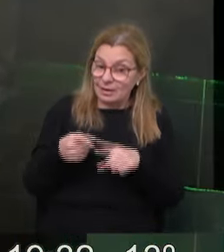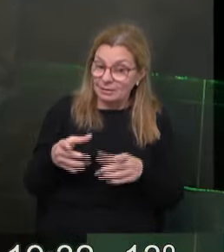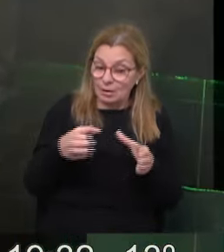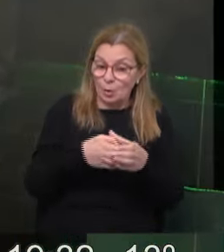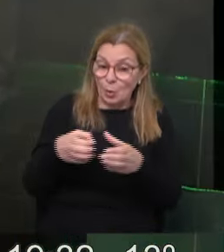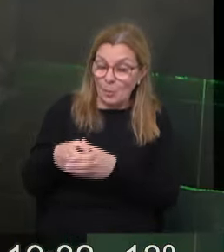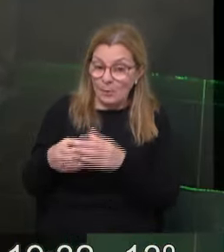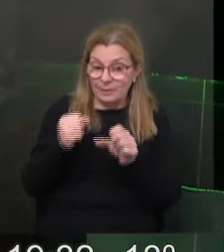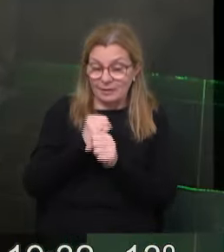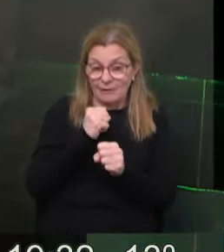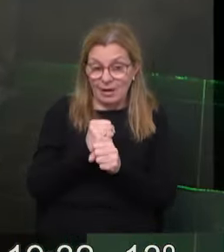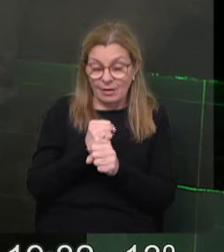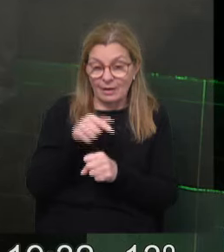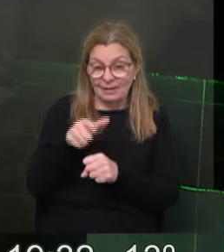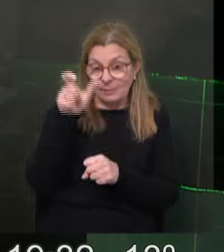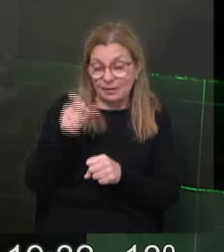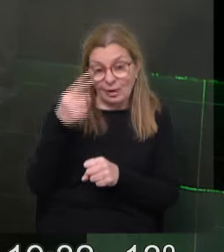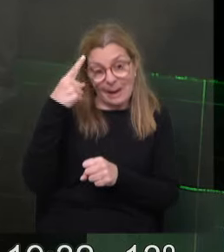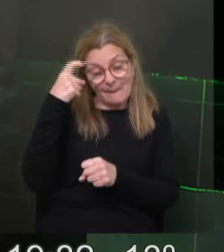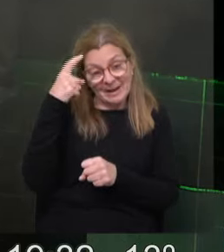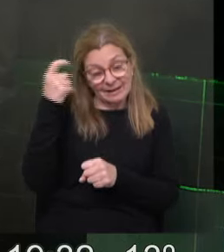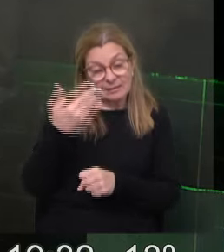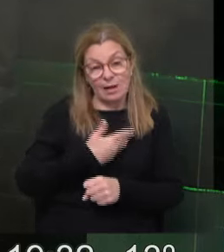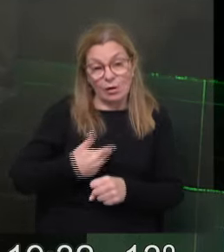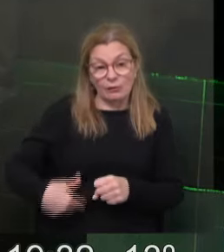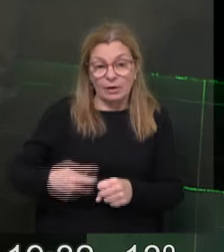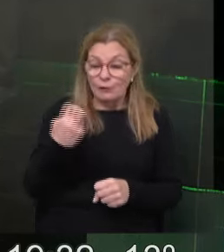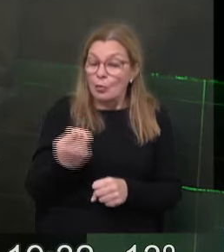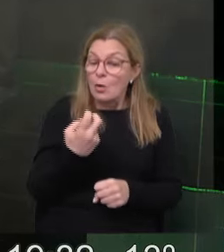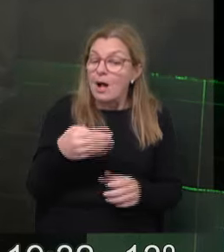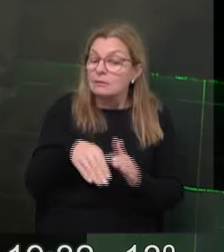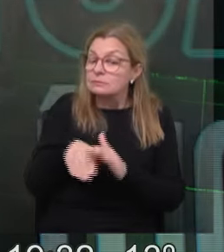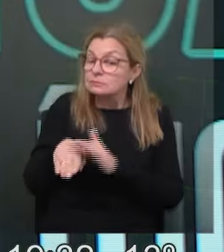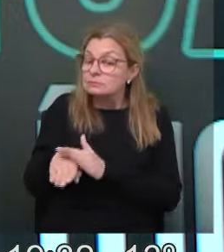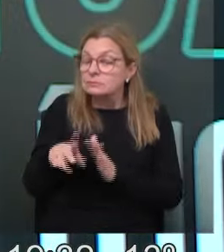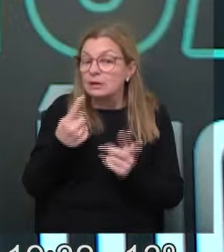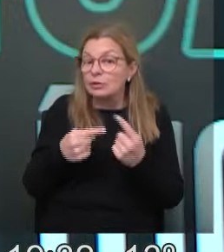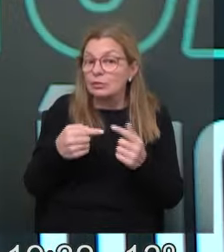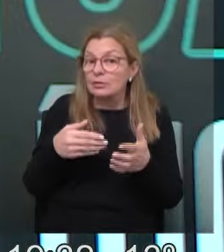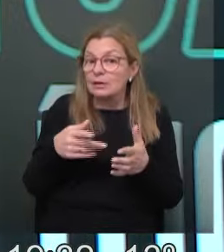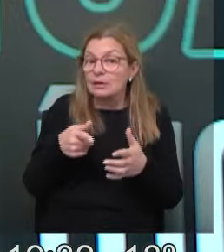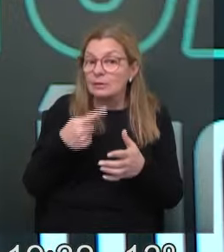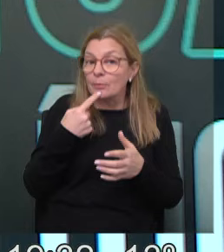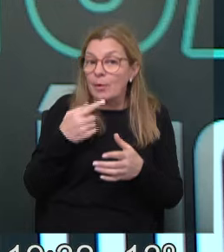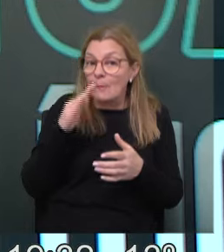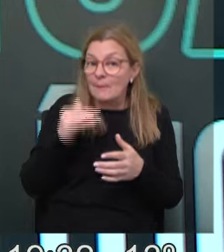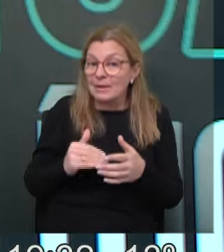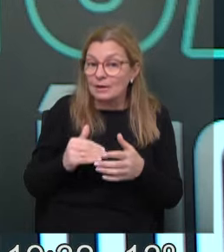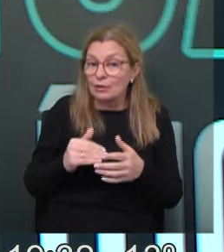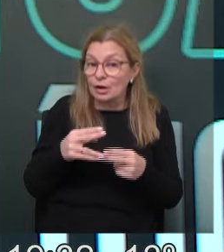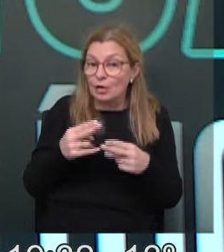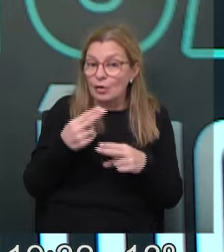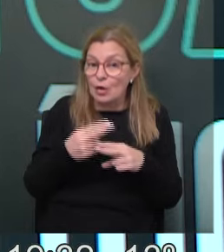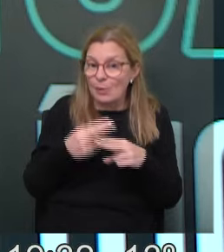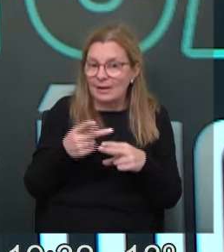entonces esa gente que ahora tiene la experiencia de haber gobernado empieza a buscar su lugar y los lugares disponibles son menos que la cantidad de nombres que